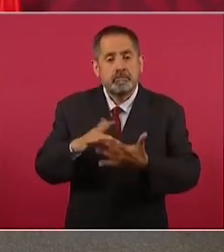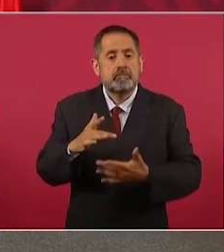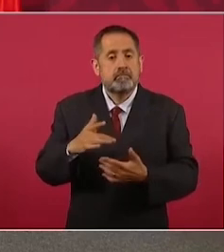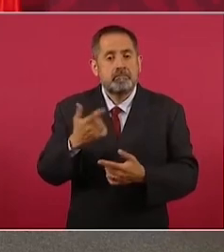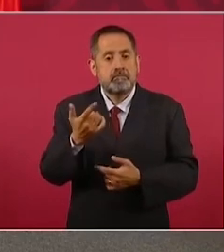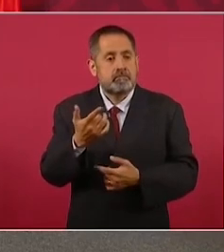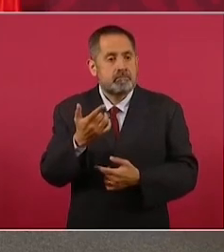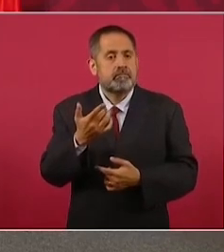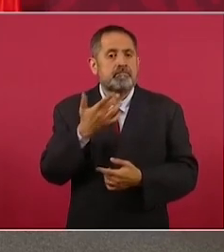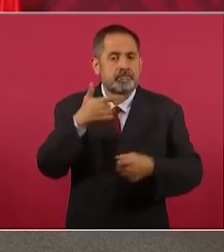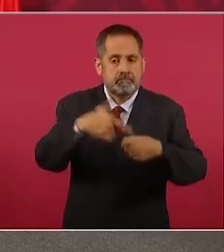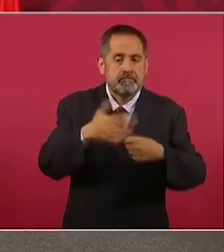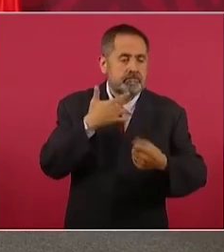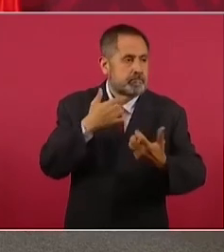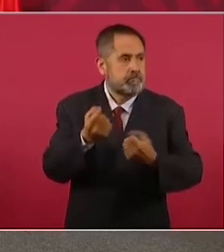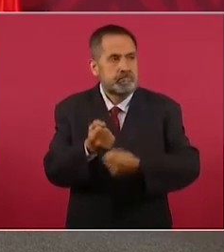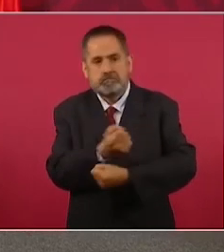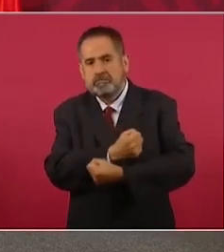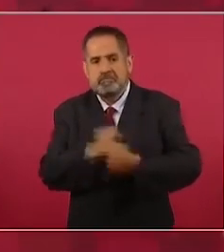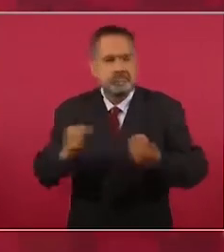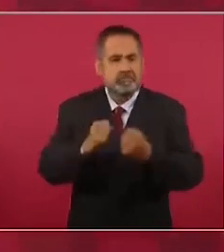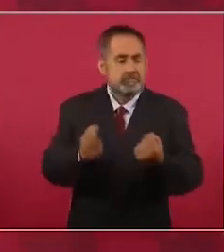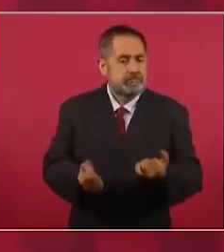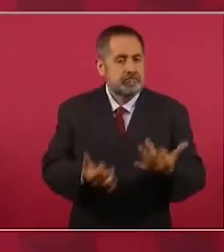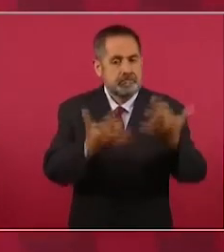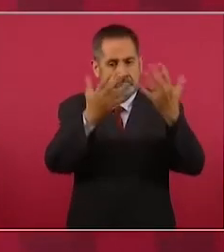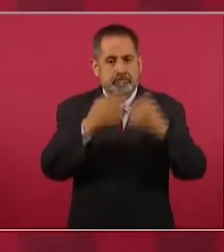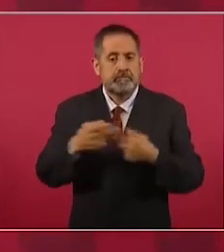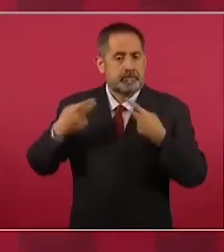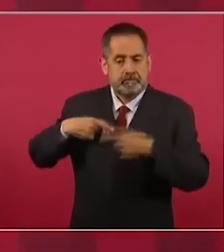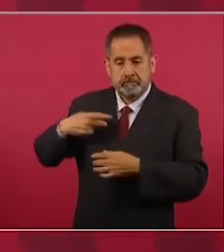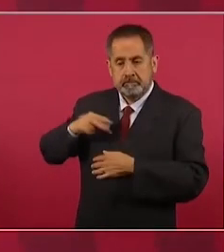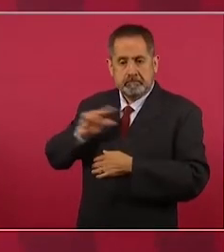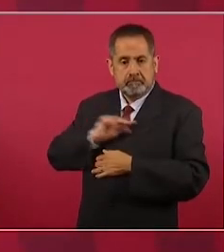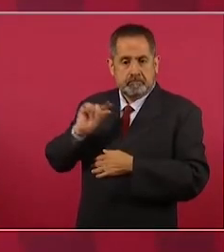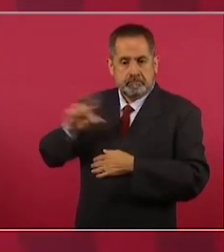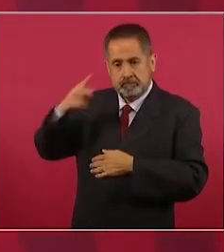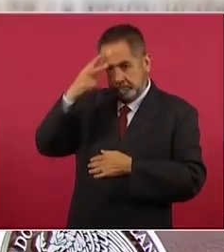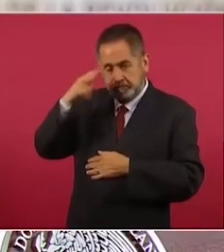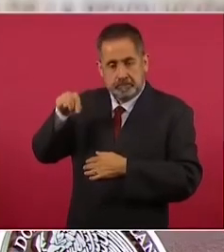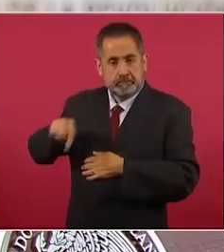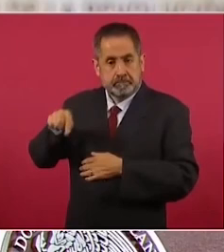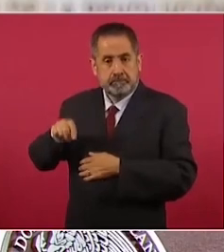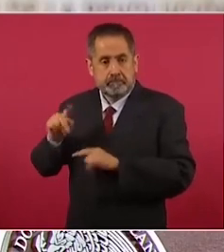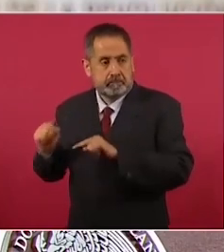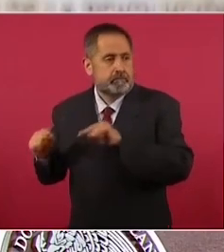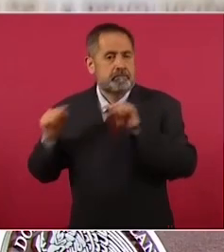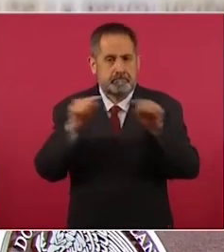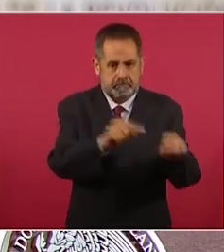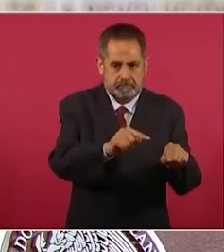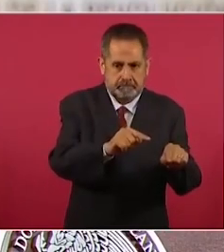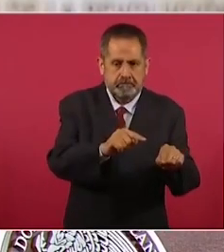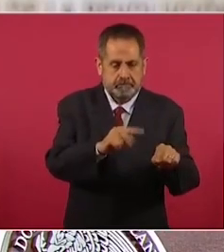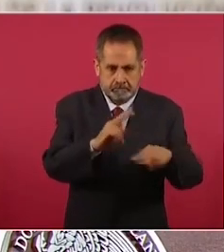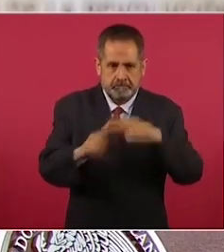de combustible. Fueron especialistas de Pemex y